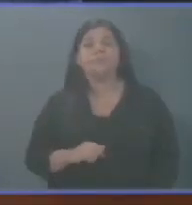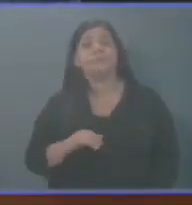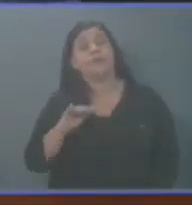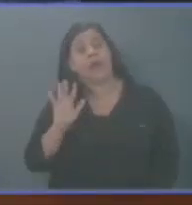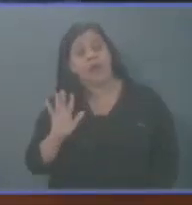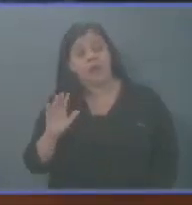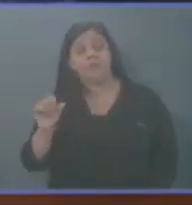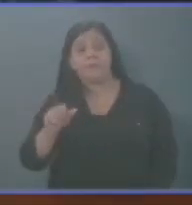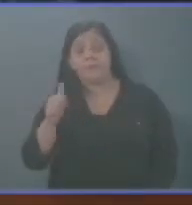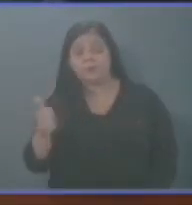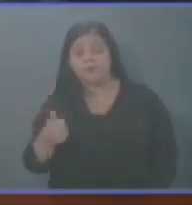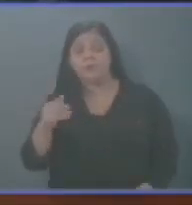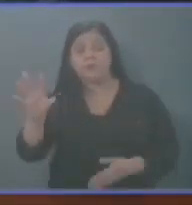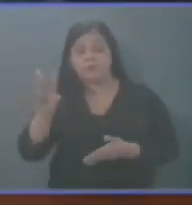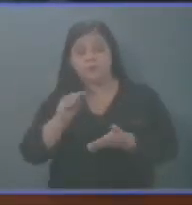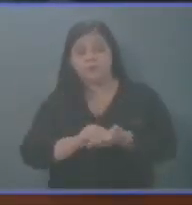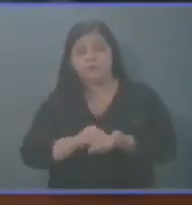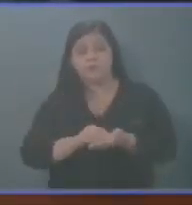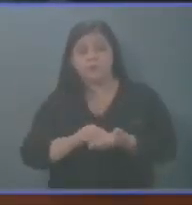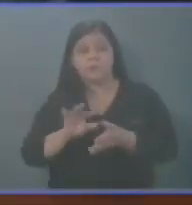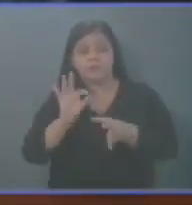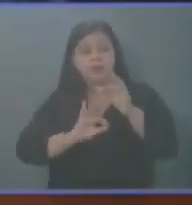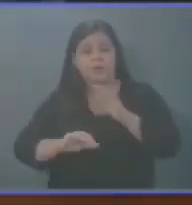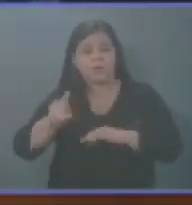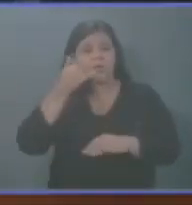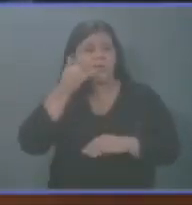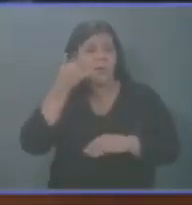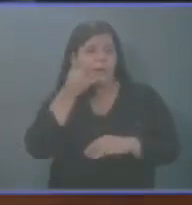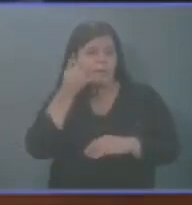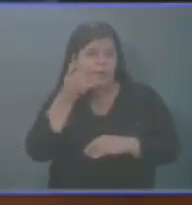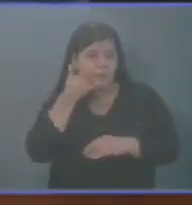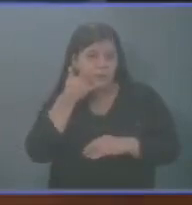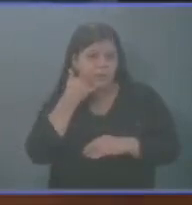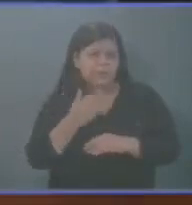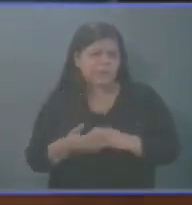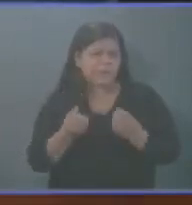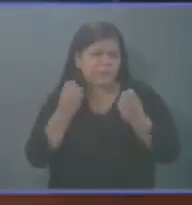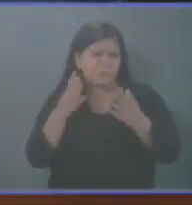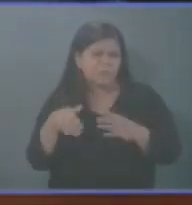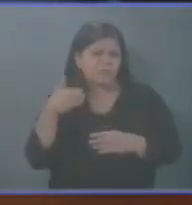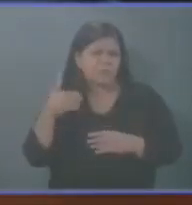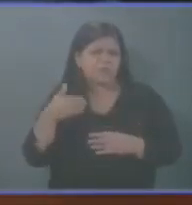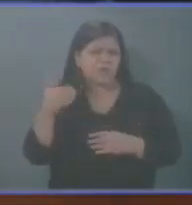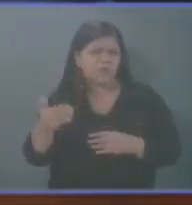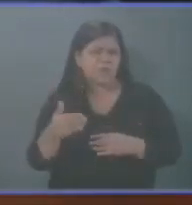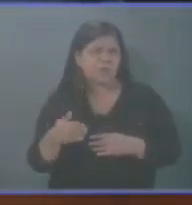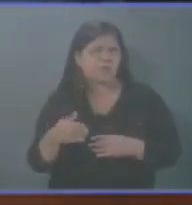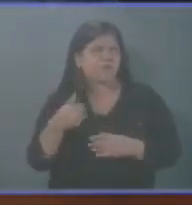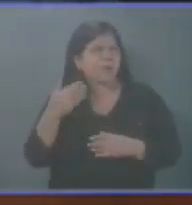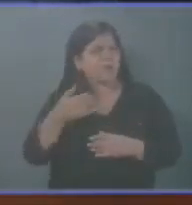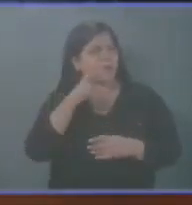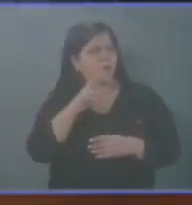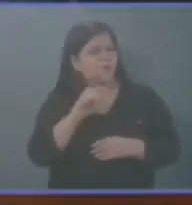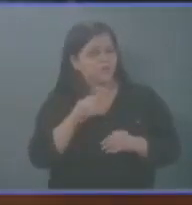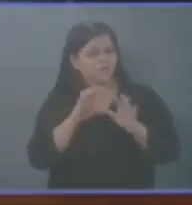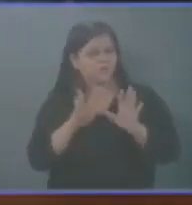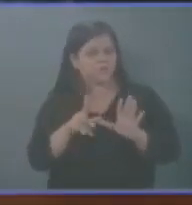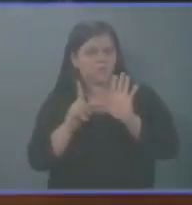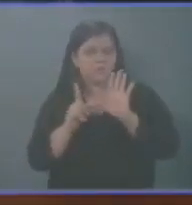Hubo transcripciones de intervenciones telefónicas de un montón de años, incluso del año 2016,